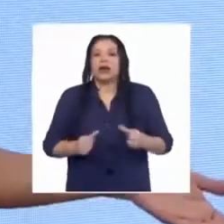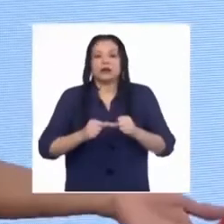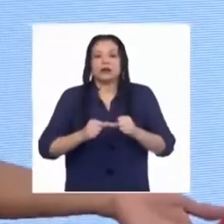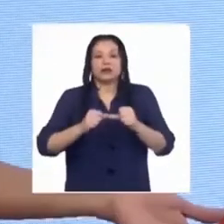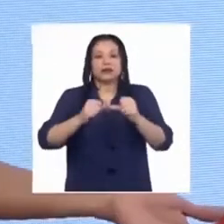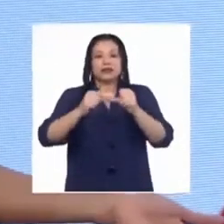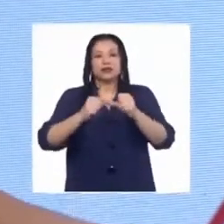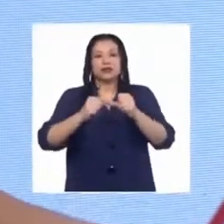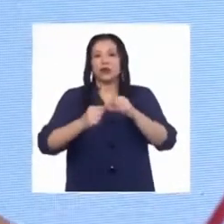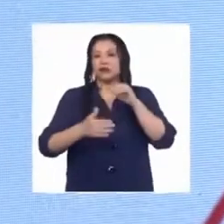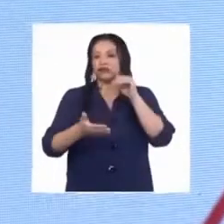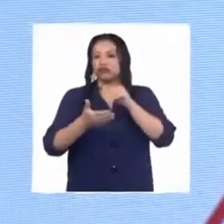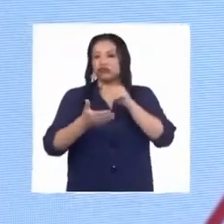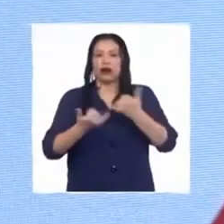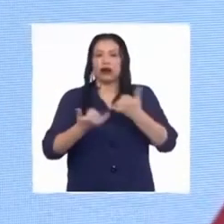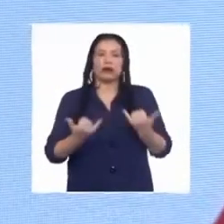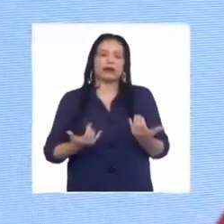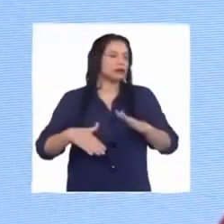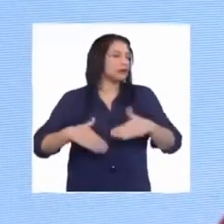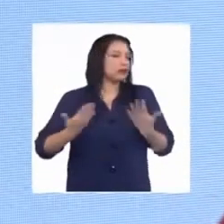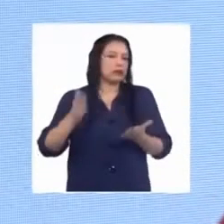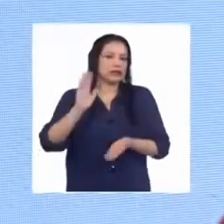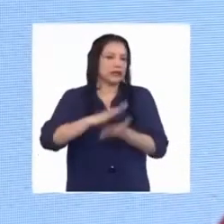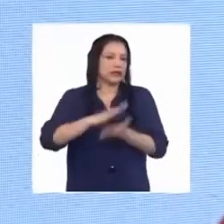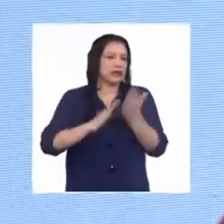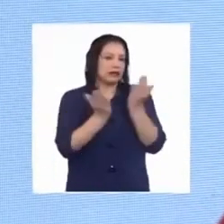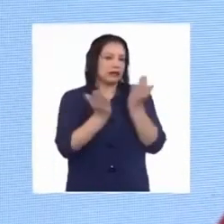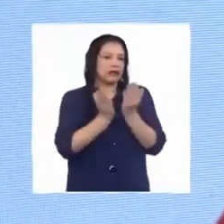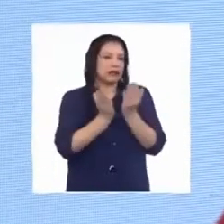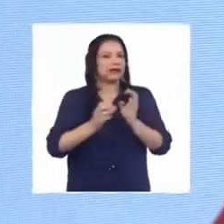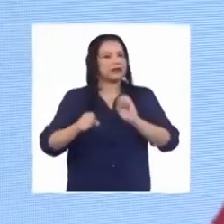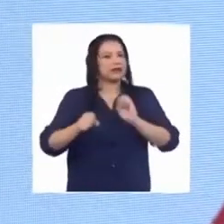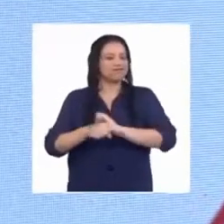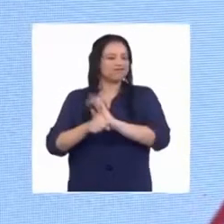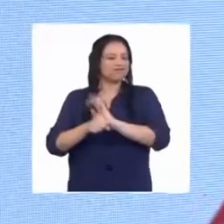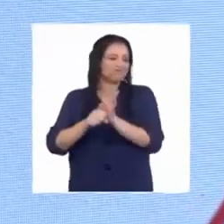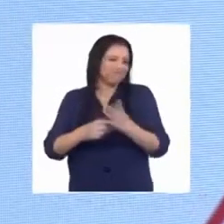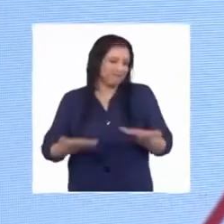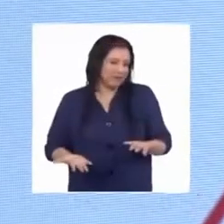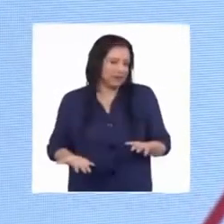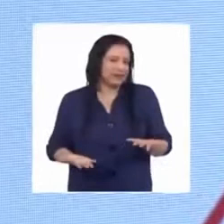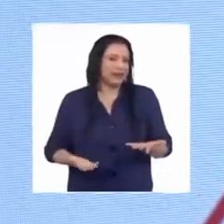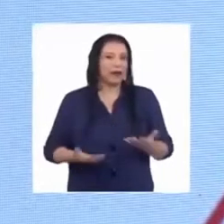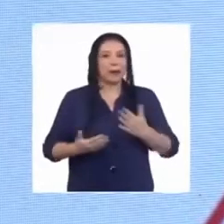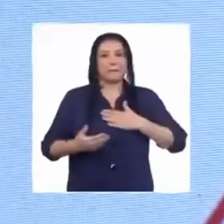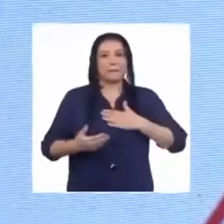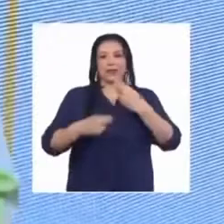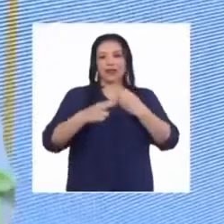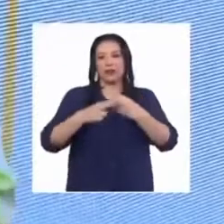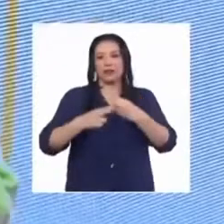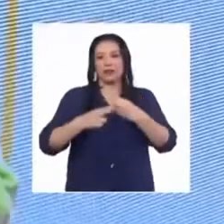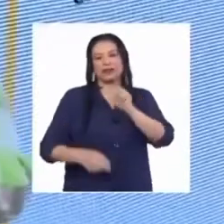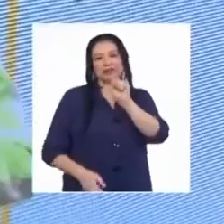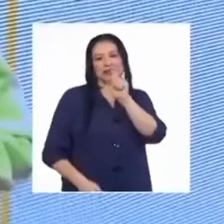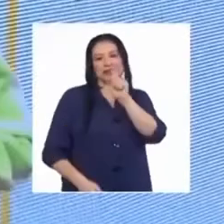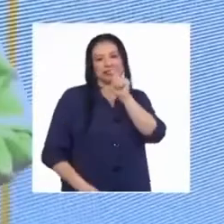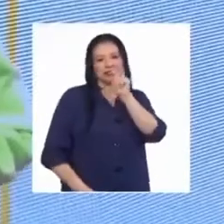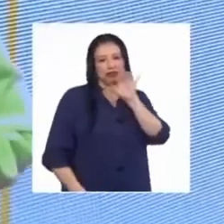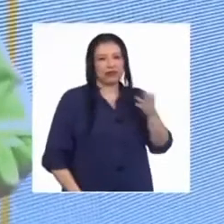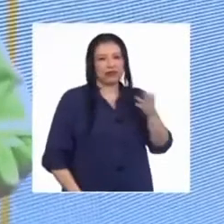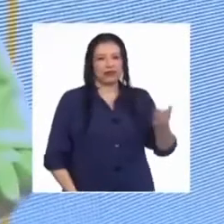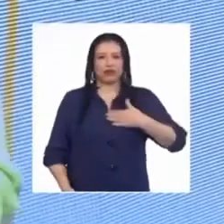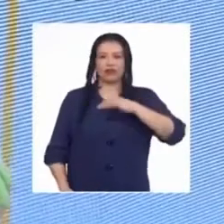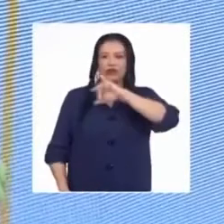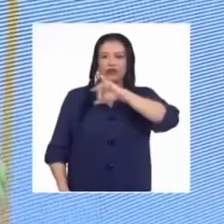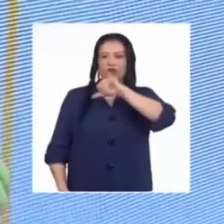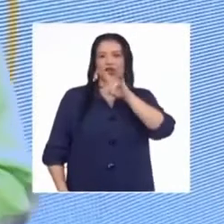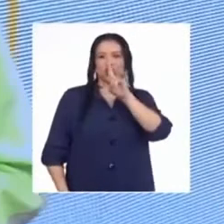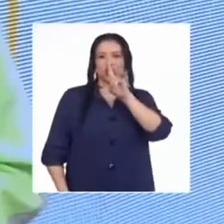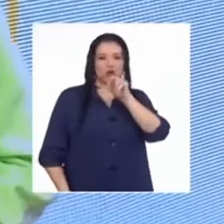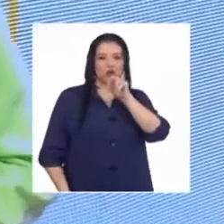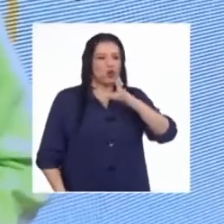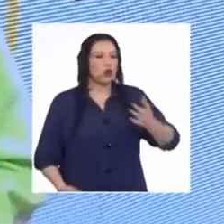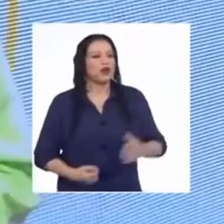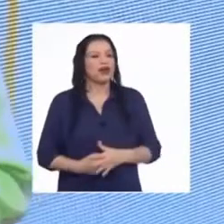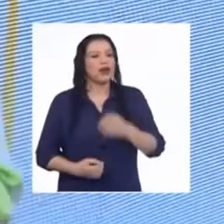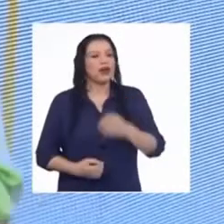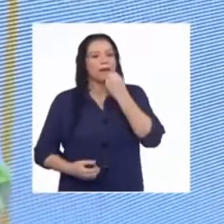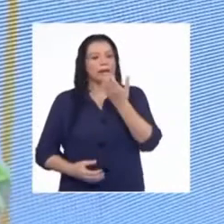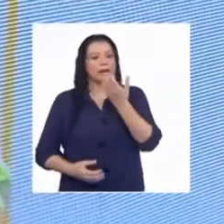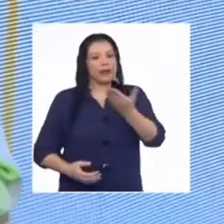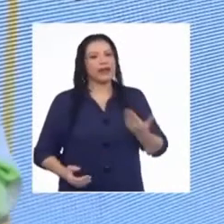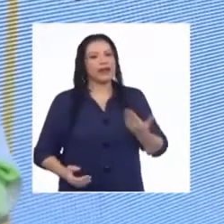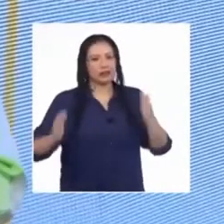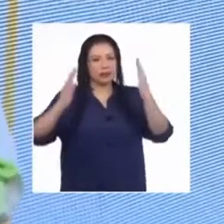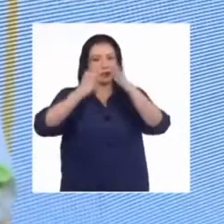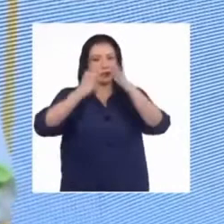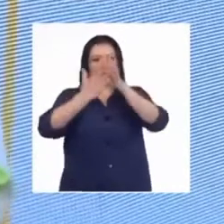estudiando ahora que no se puede ir al colegio por el COVID-19. Mi nombre es Stephanie. Yo soy Junior. Hay en Jamus Hakaichik, el